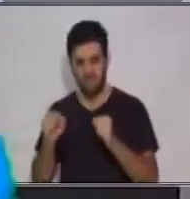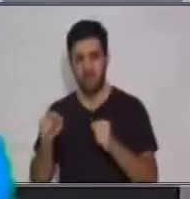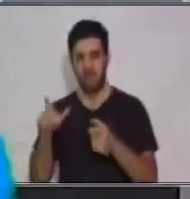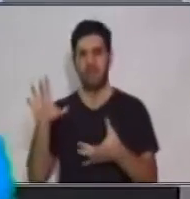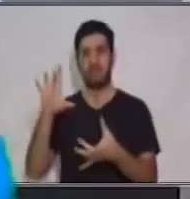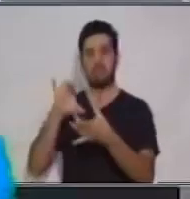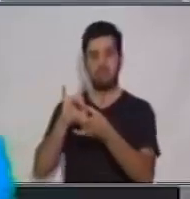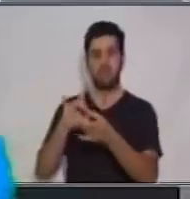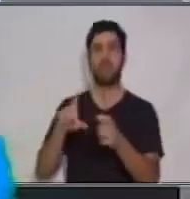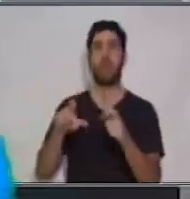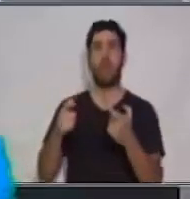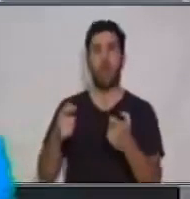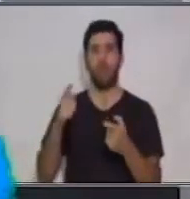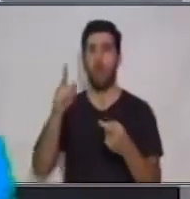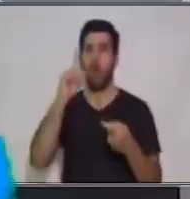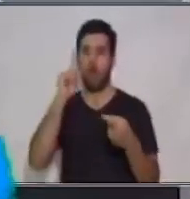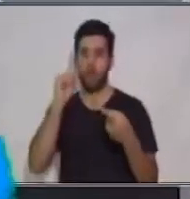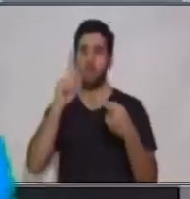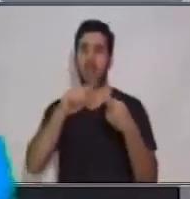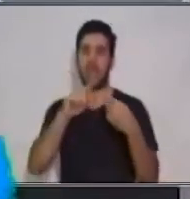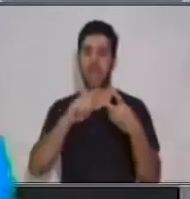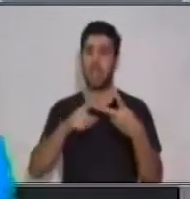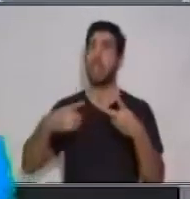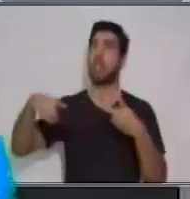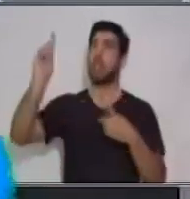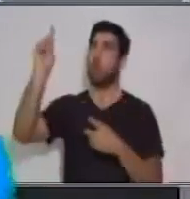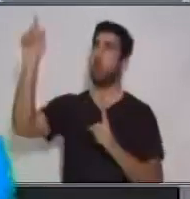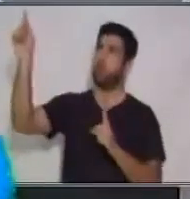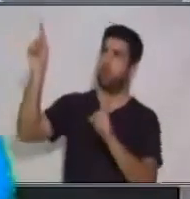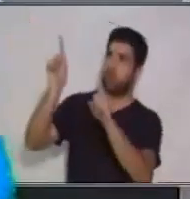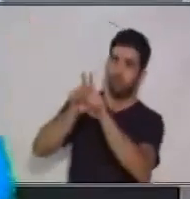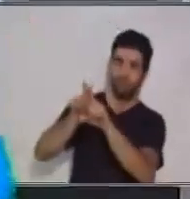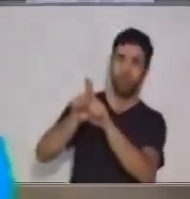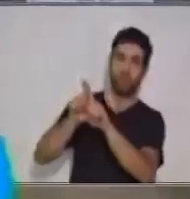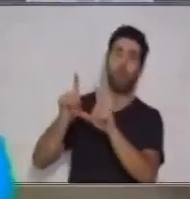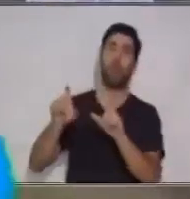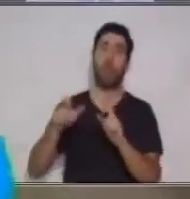colectiva entre los hombres y sus divinidades, es decir,